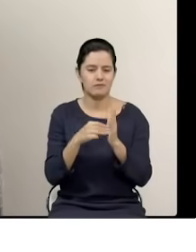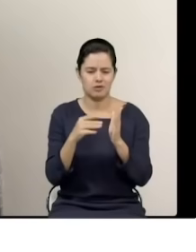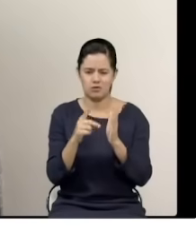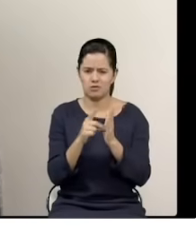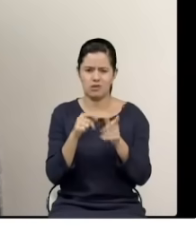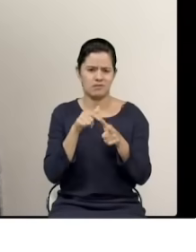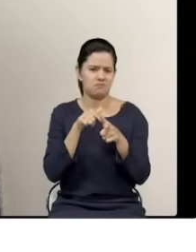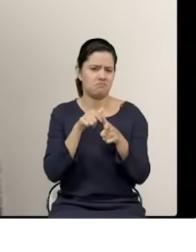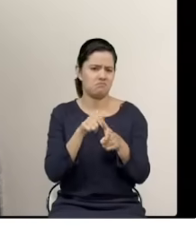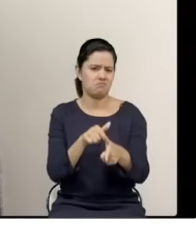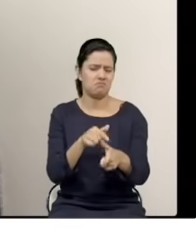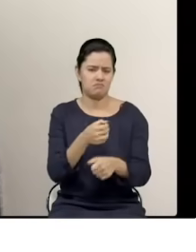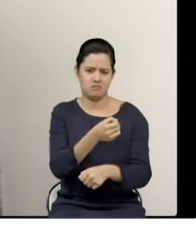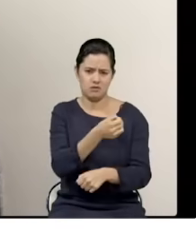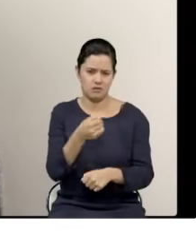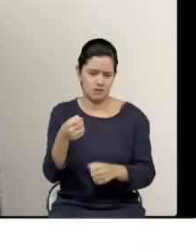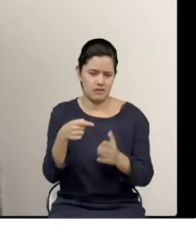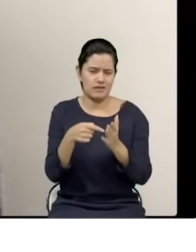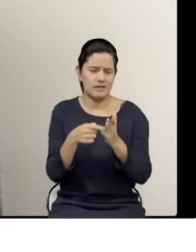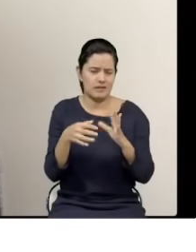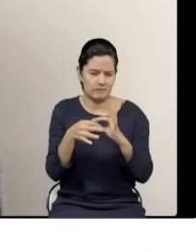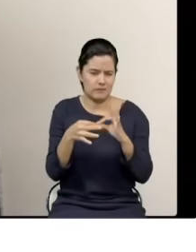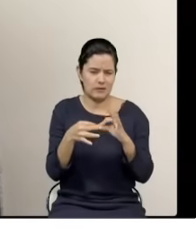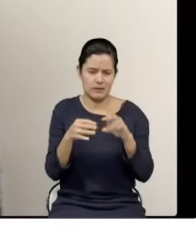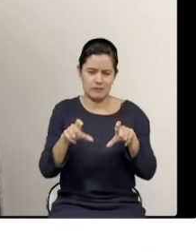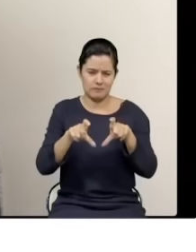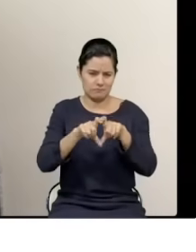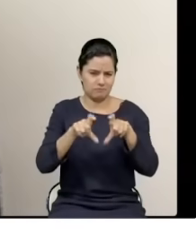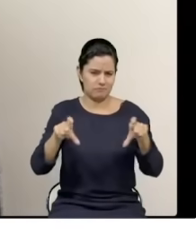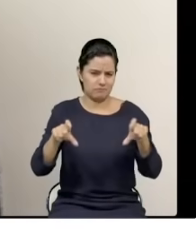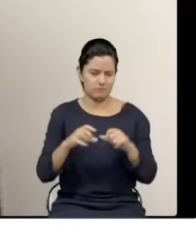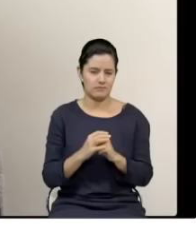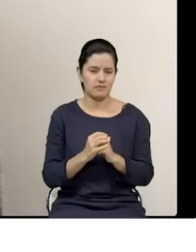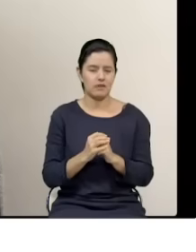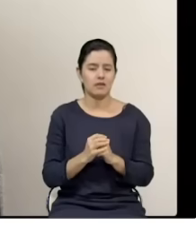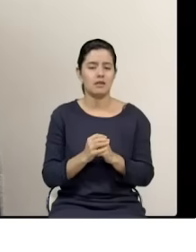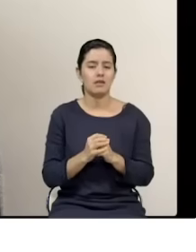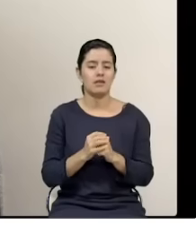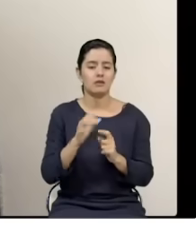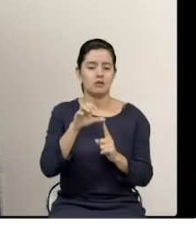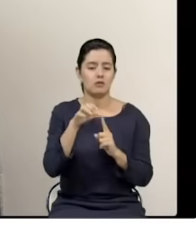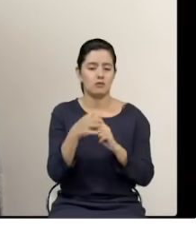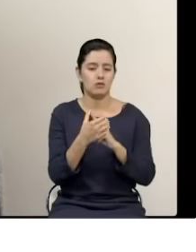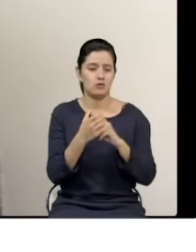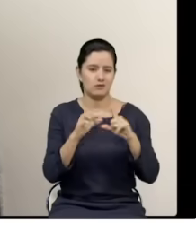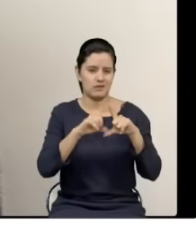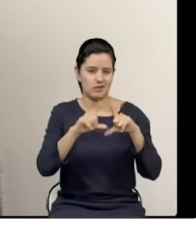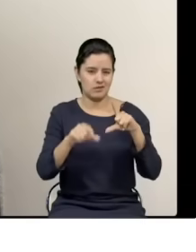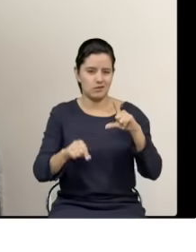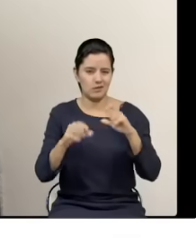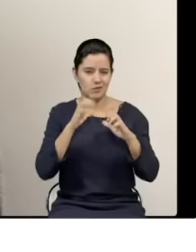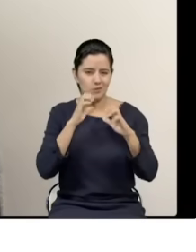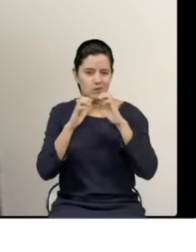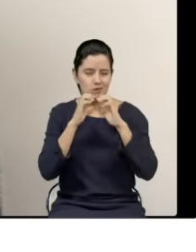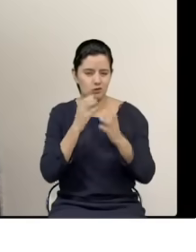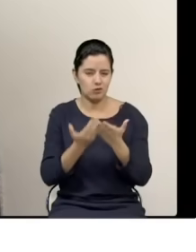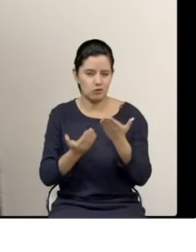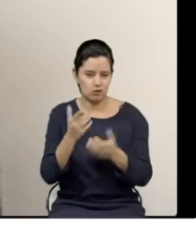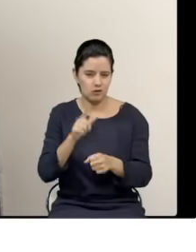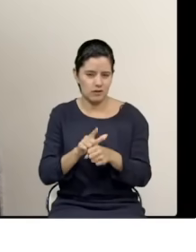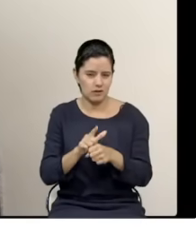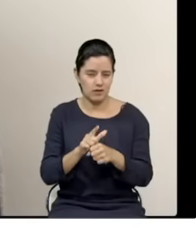metodología dice textualmente que la coordinación Nacional de comunicación social le entregará la base de